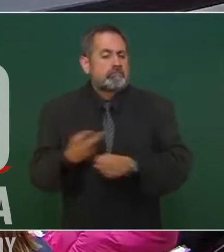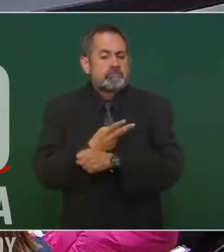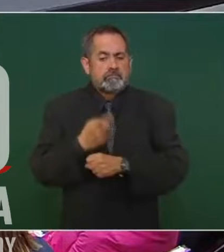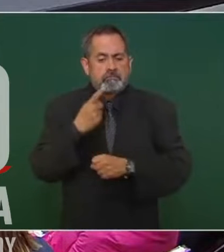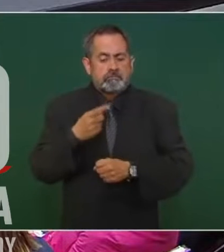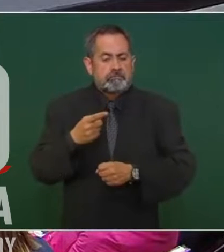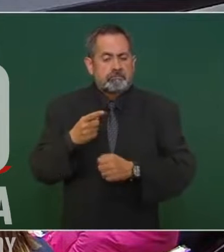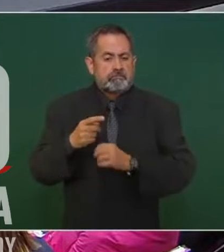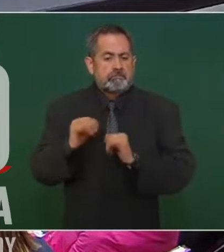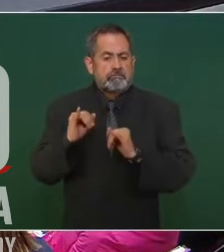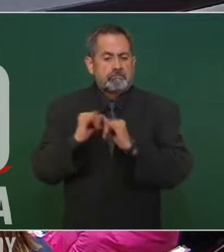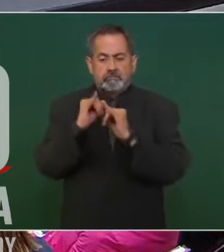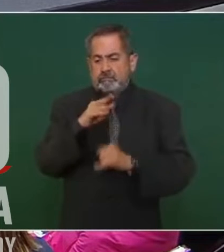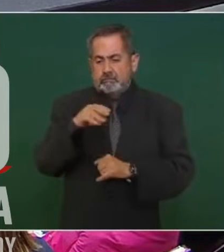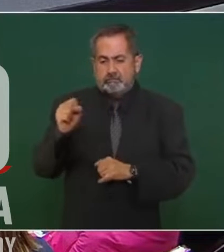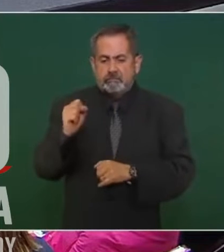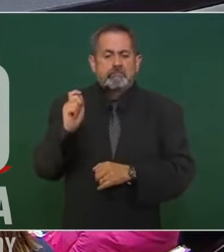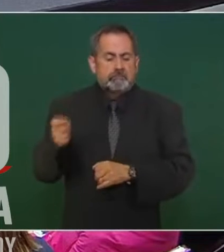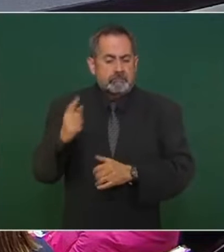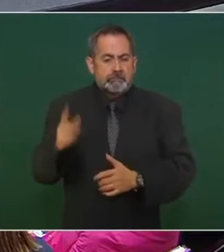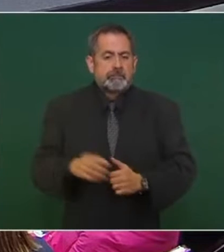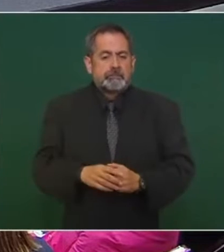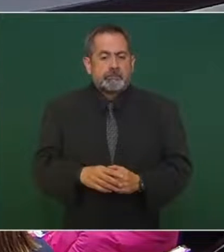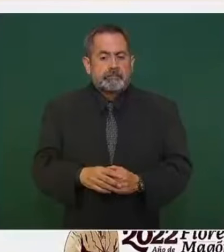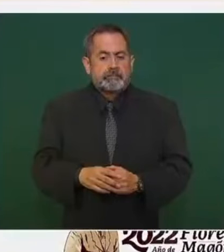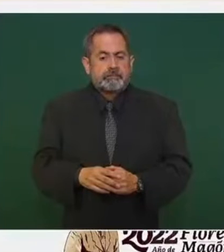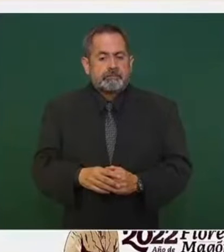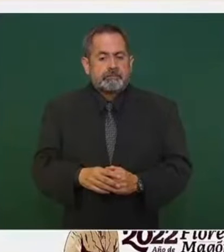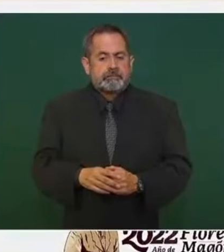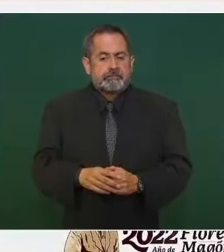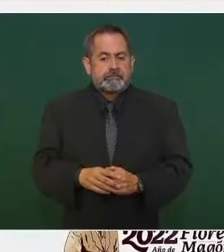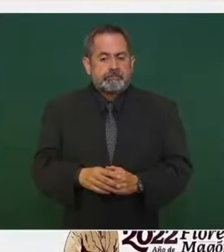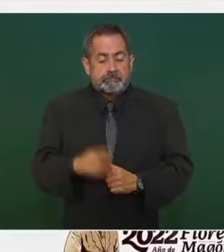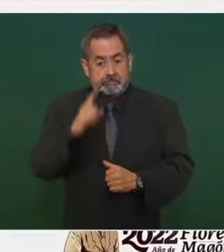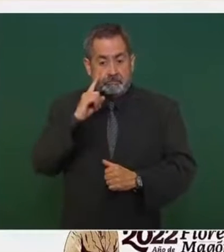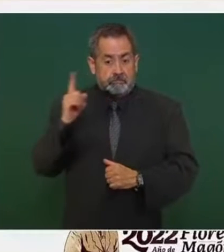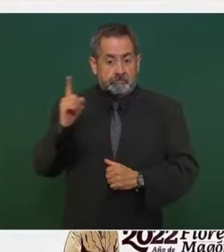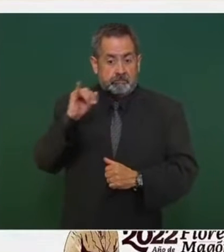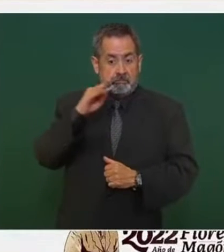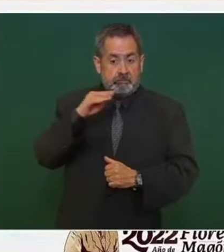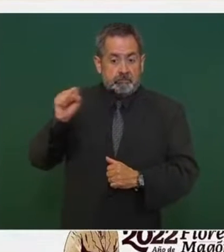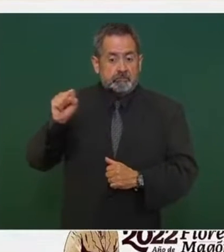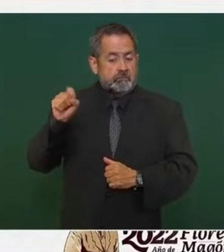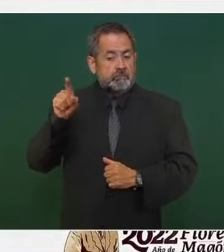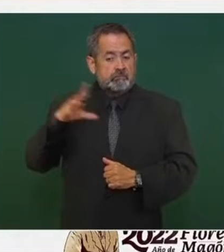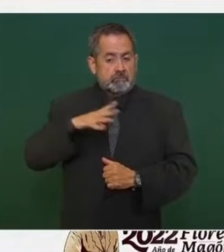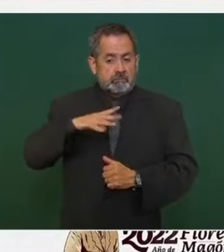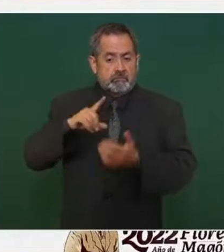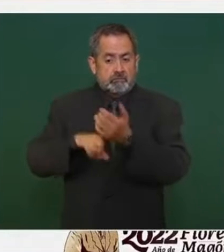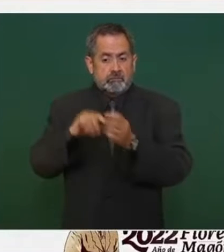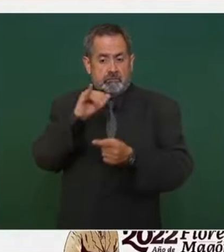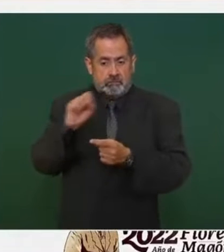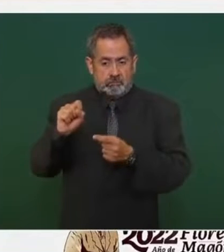en el Instituto Mexicano del Seguro Social. Del lado izquierdo de la tabla pueden ver que en el IMSS Bienestar y en el